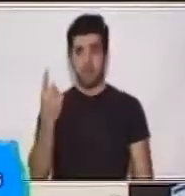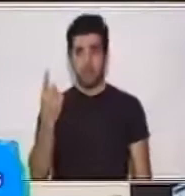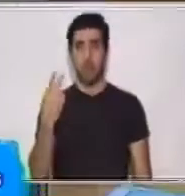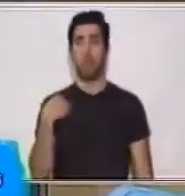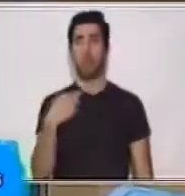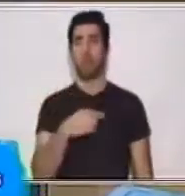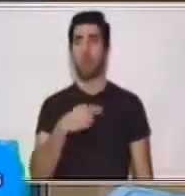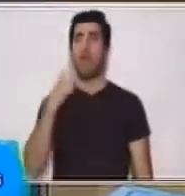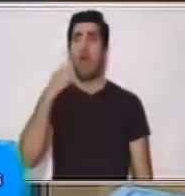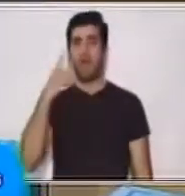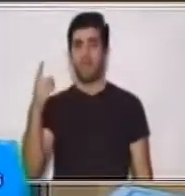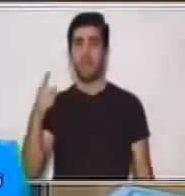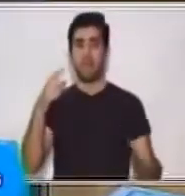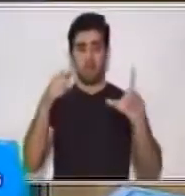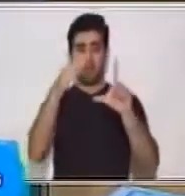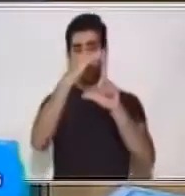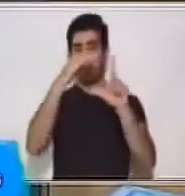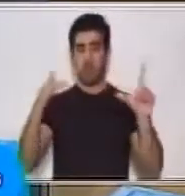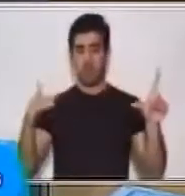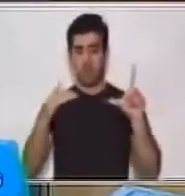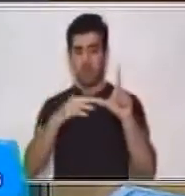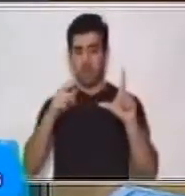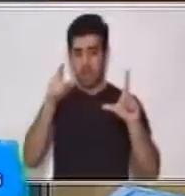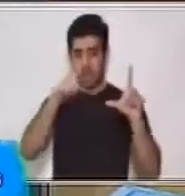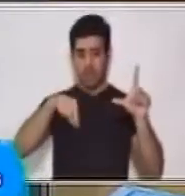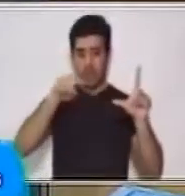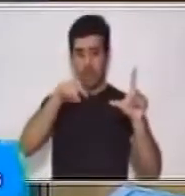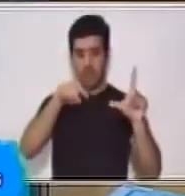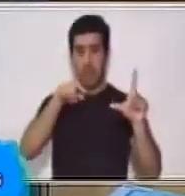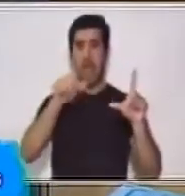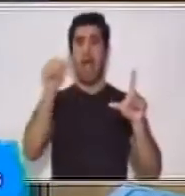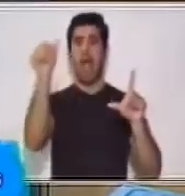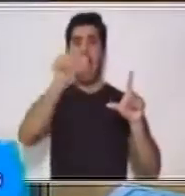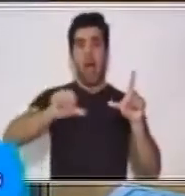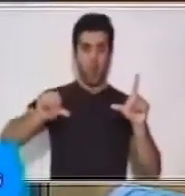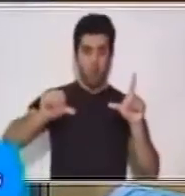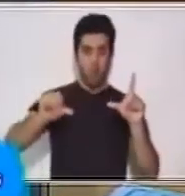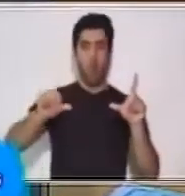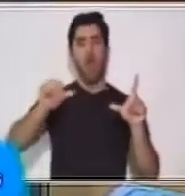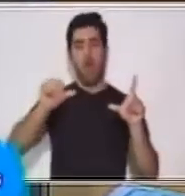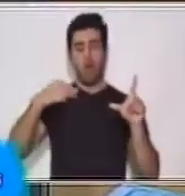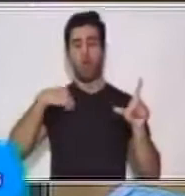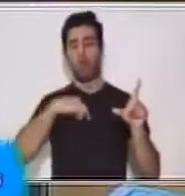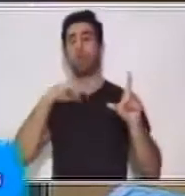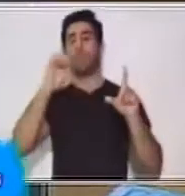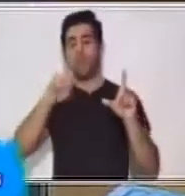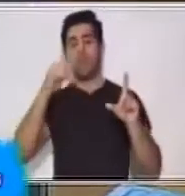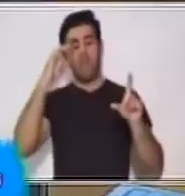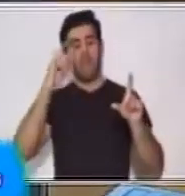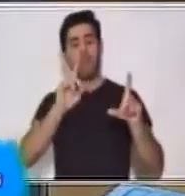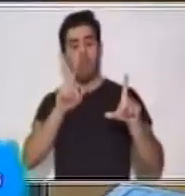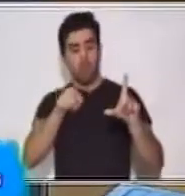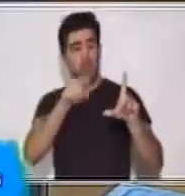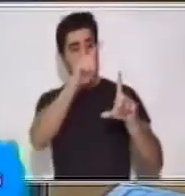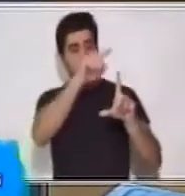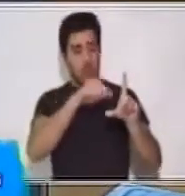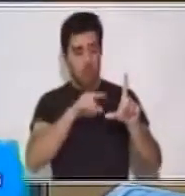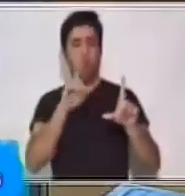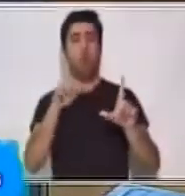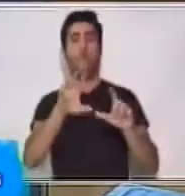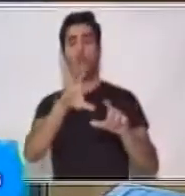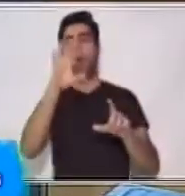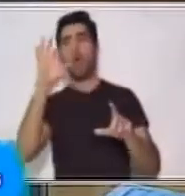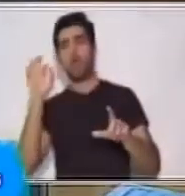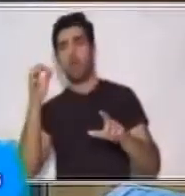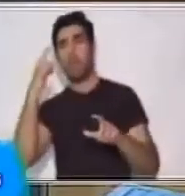la posición del ángulo. A partir de los datos y del ángulo podemos utilizar alguna de las razones. Correcto. Entonces,